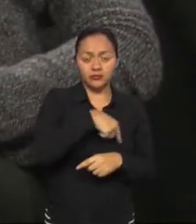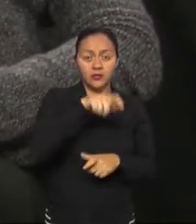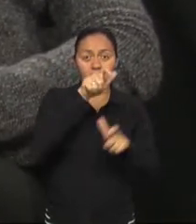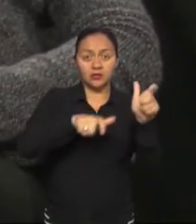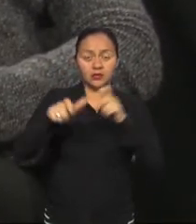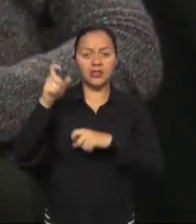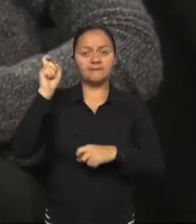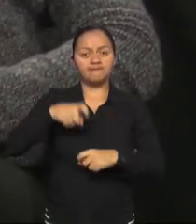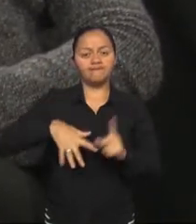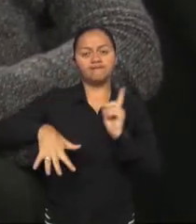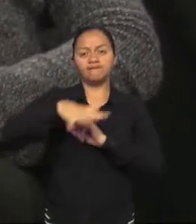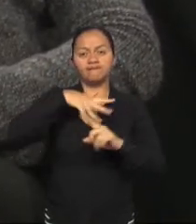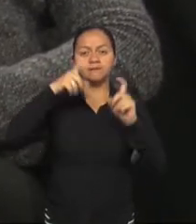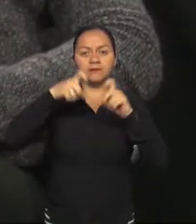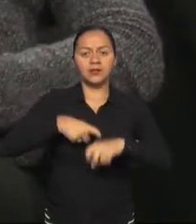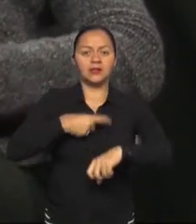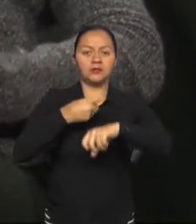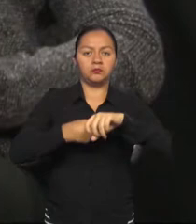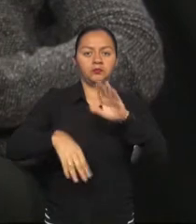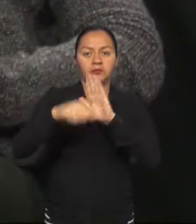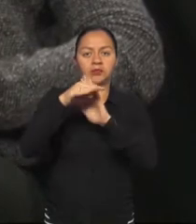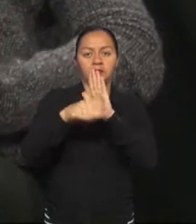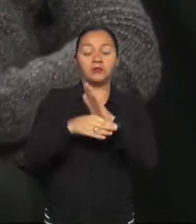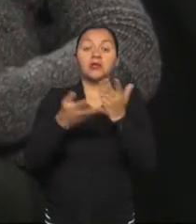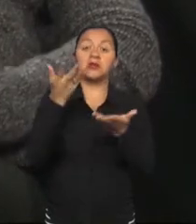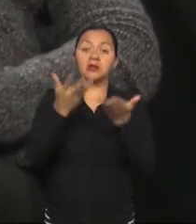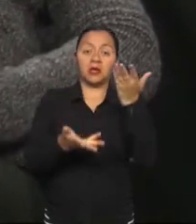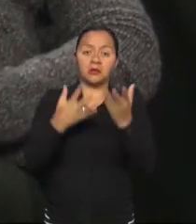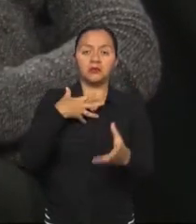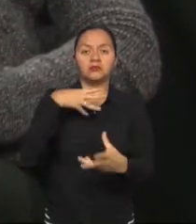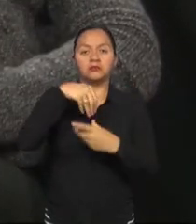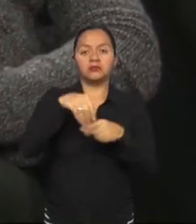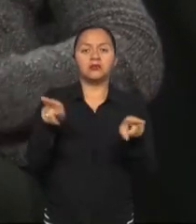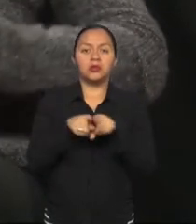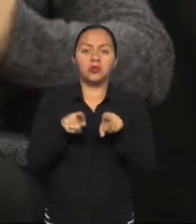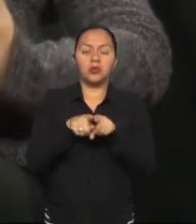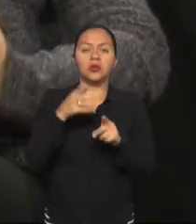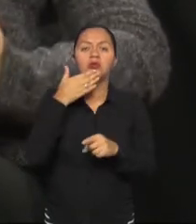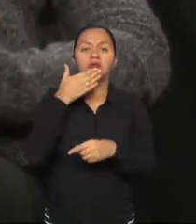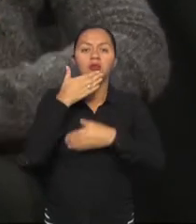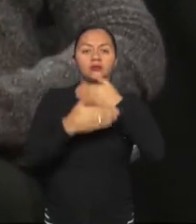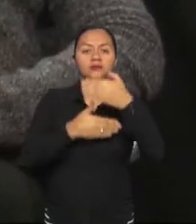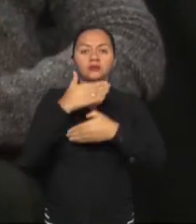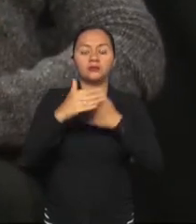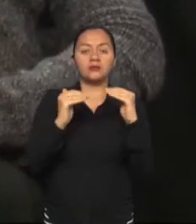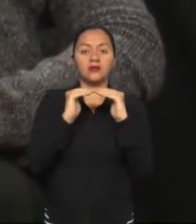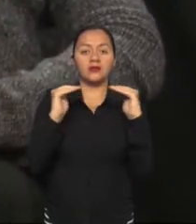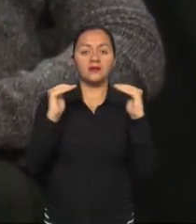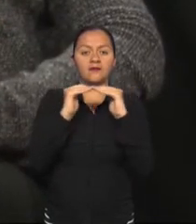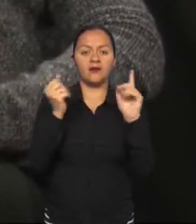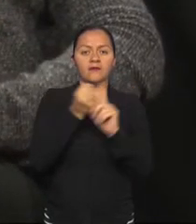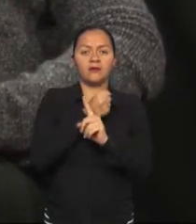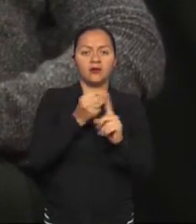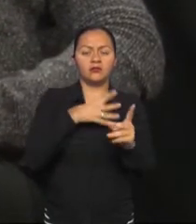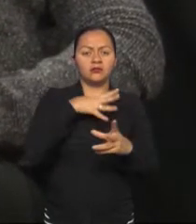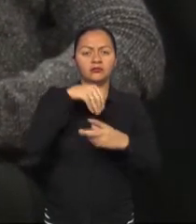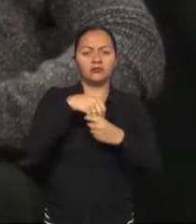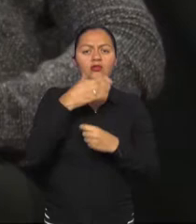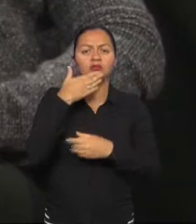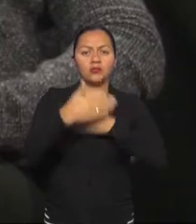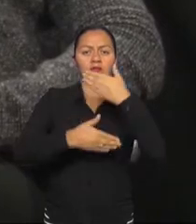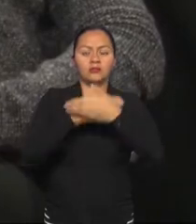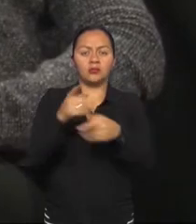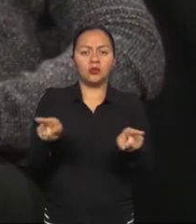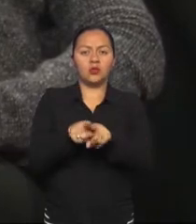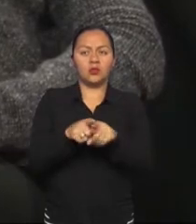hay unos ámbitos específicos y quizás también los niveles de violencia que pueden llegar a vivir pueden ser